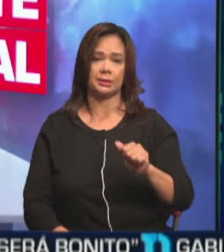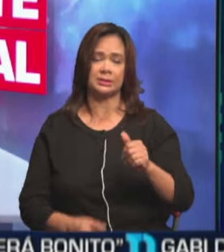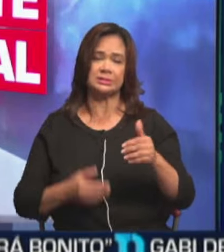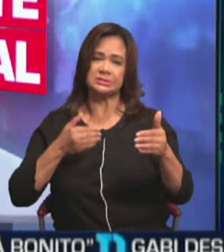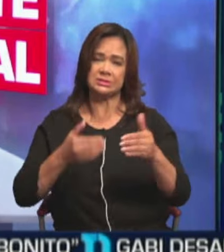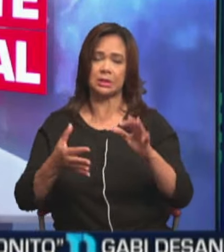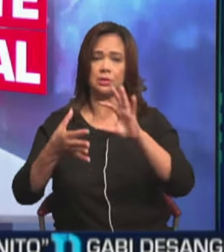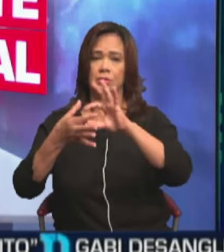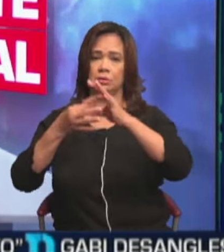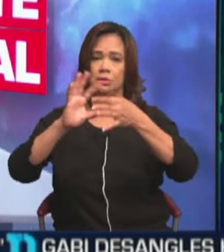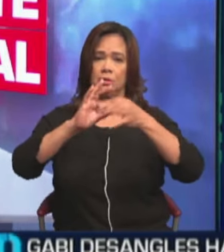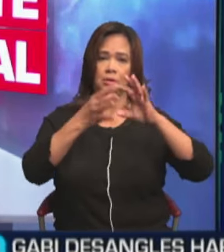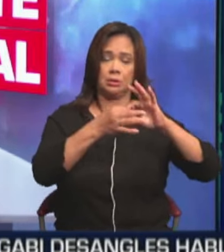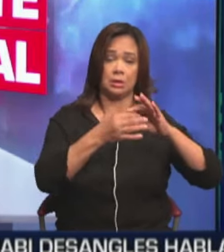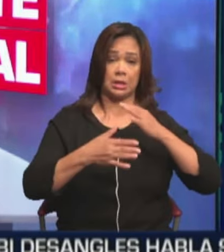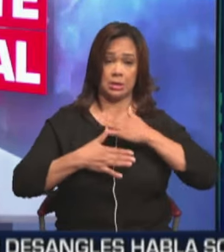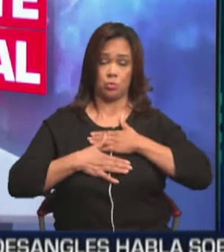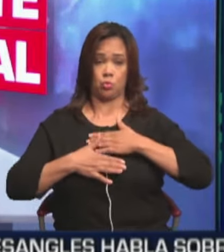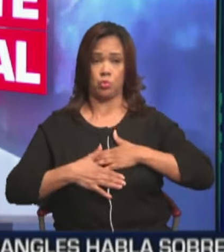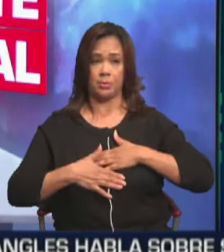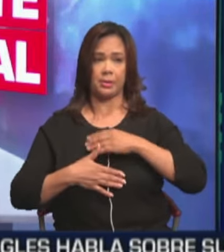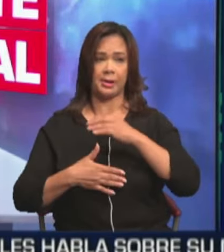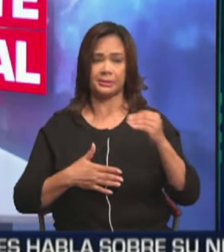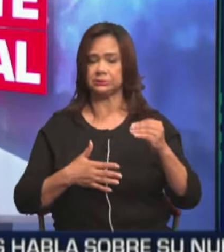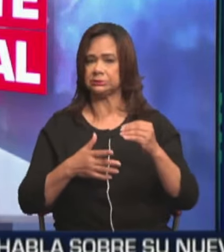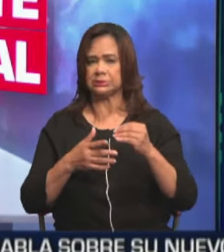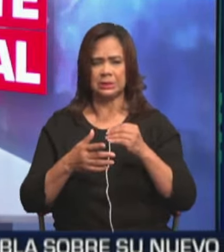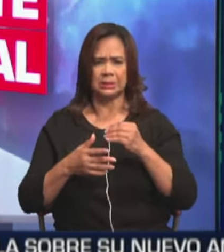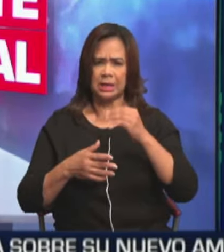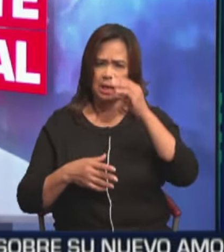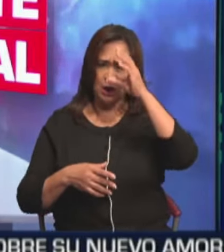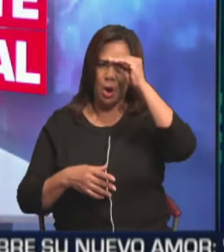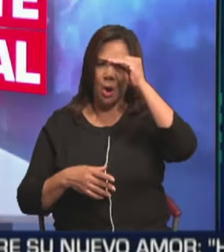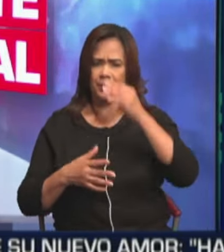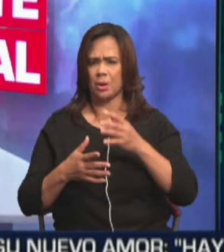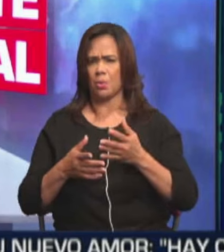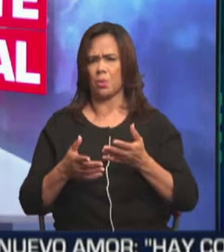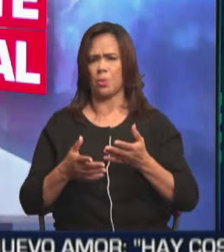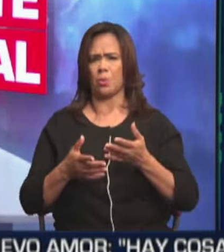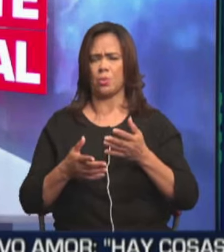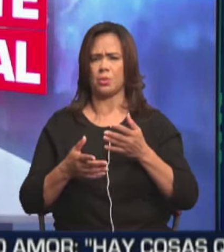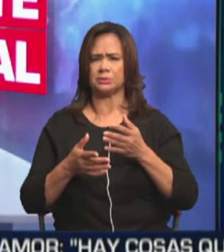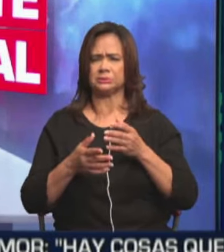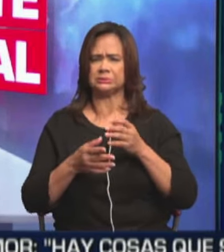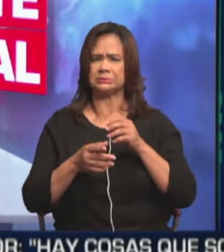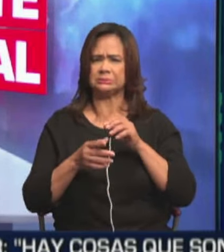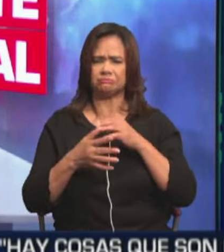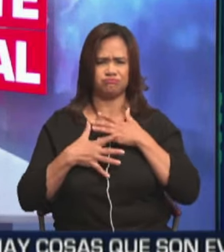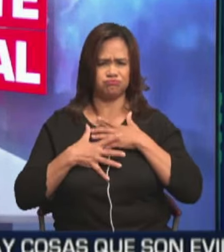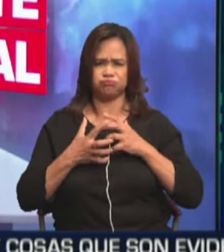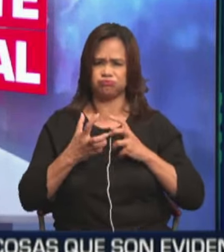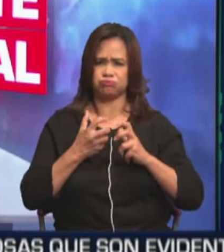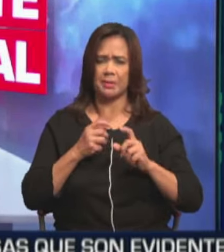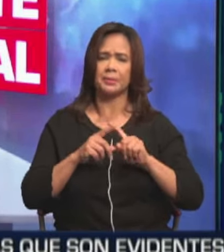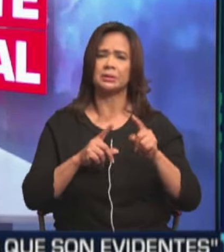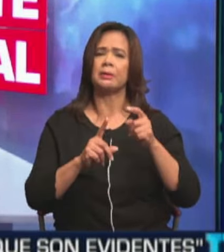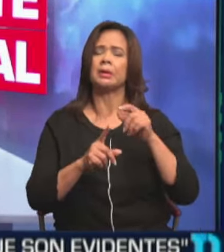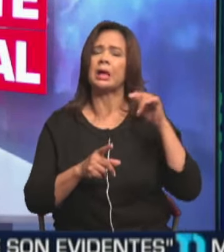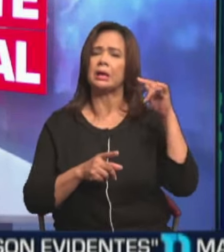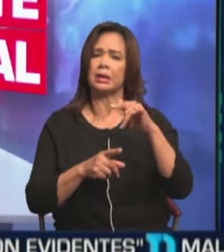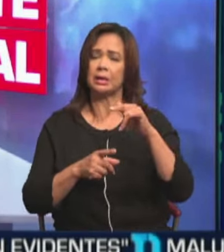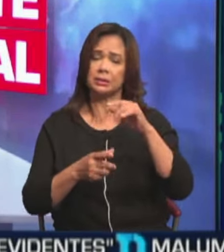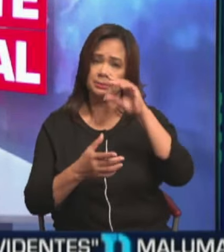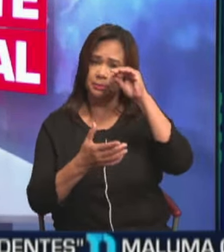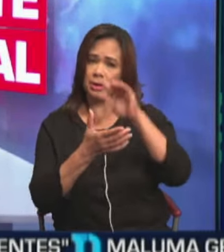olímpico El cadáver del piloto quedó irreconocible trabajaba en la aerolínea dominicana Sky High la pareja